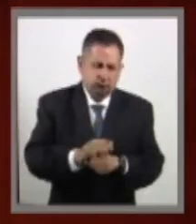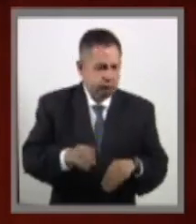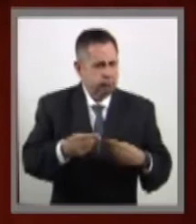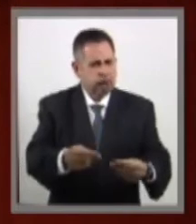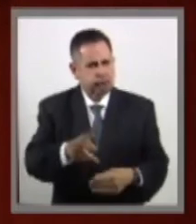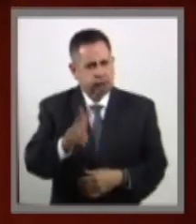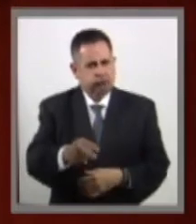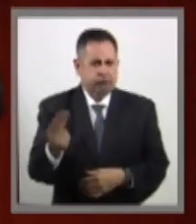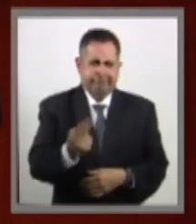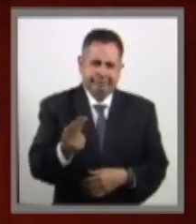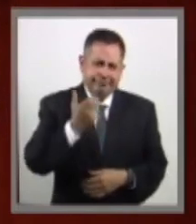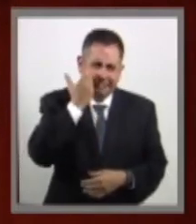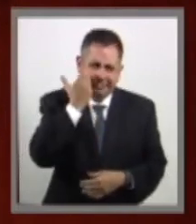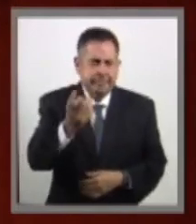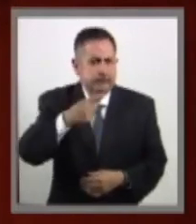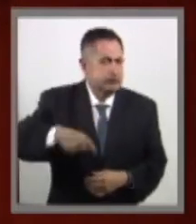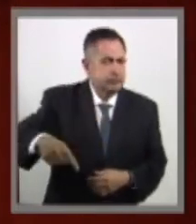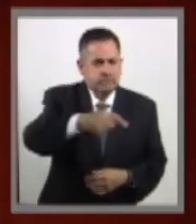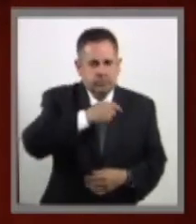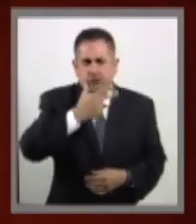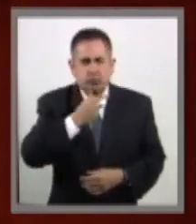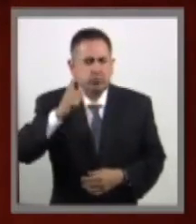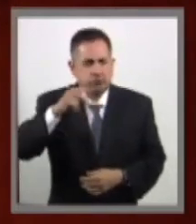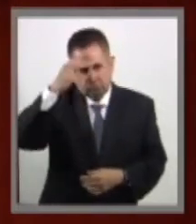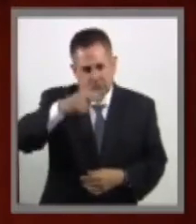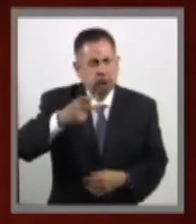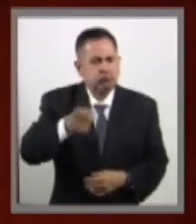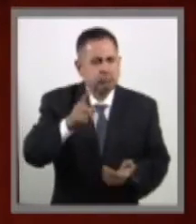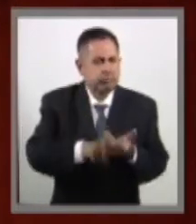que tanto anhelamos las familias mexicanas, sobre todo